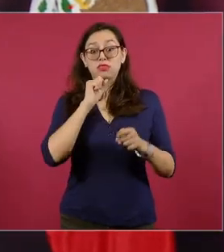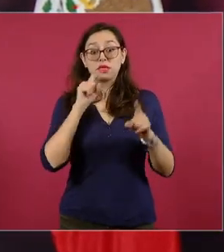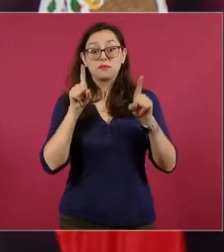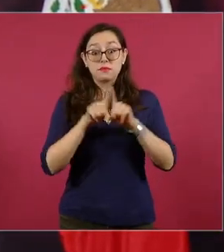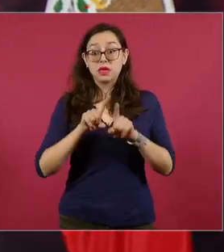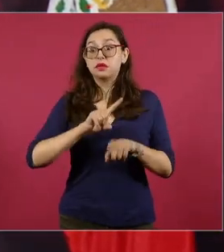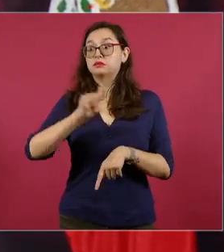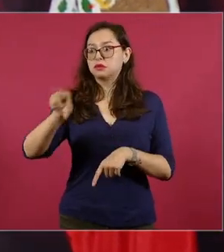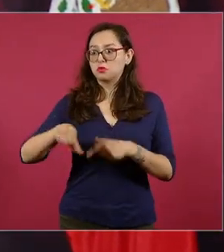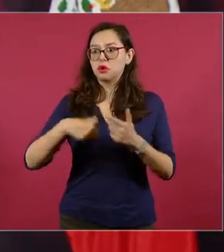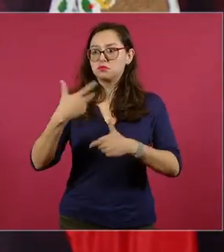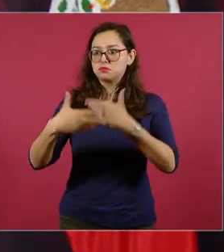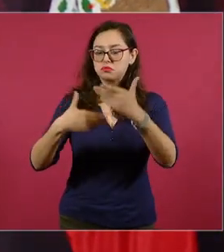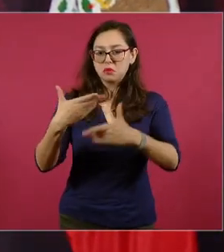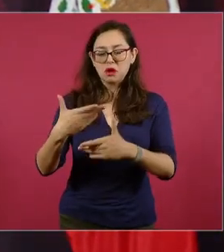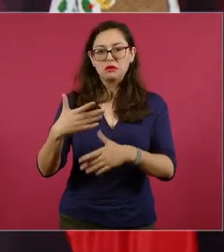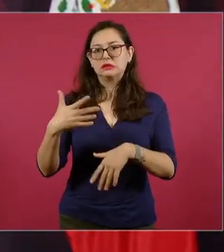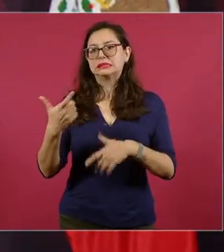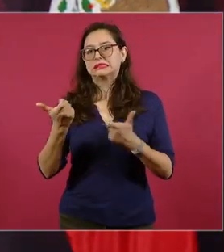España,